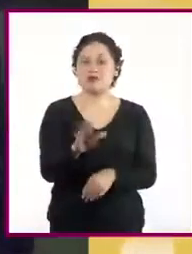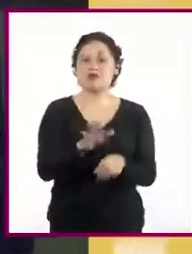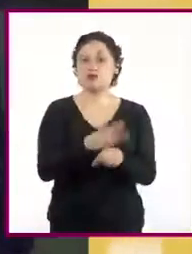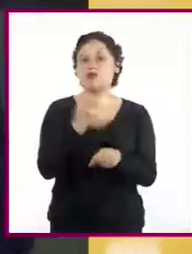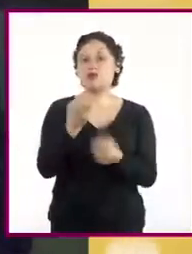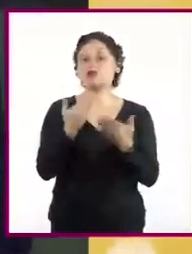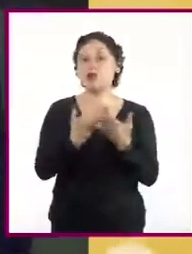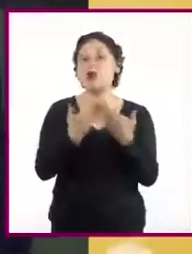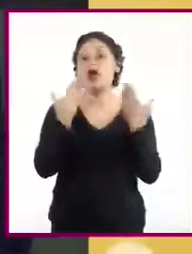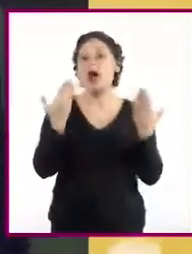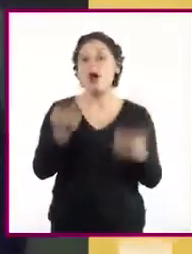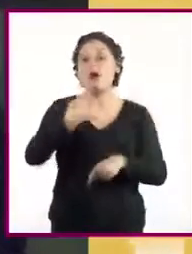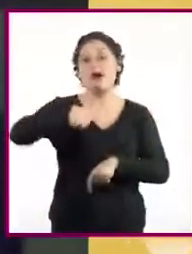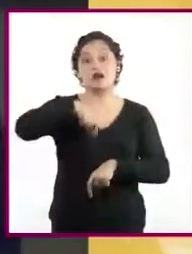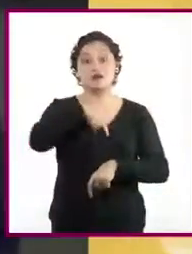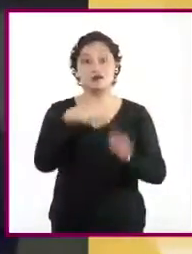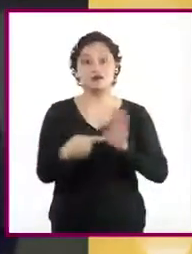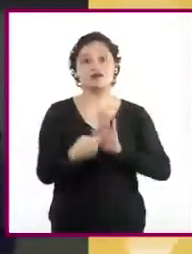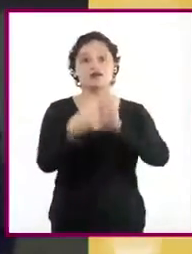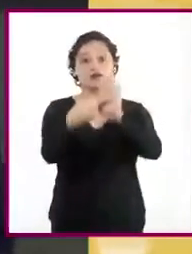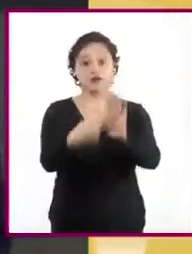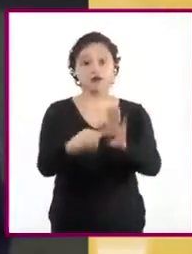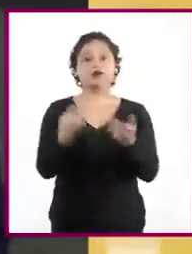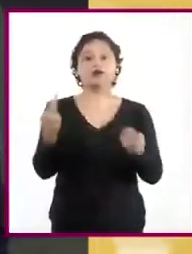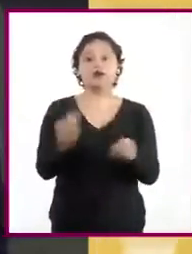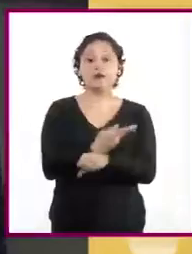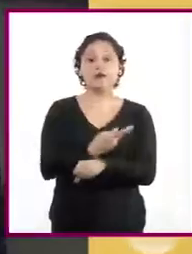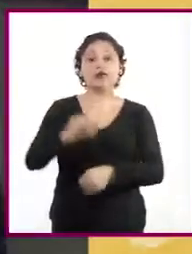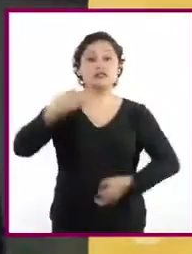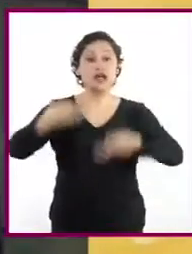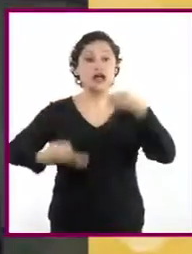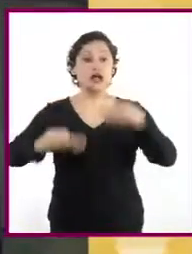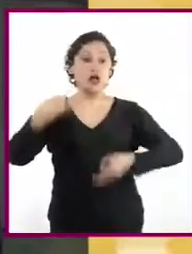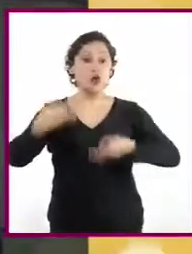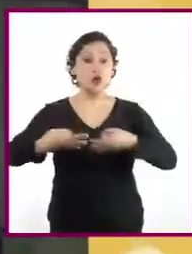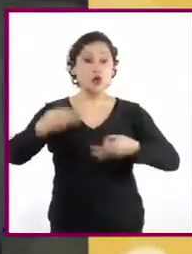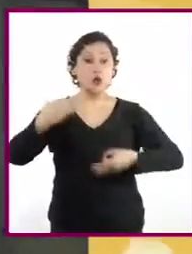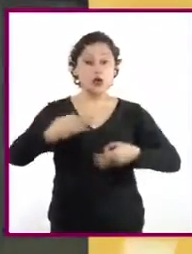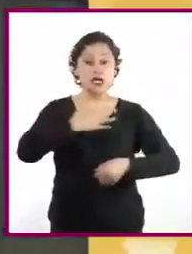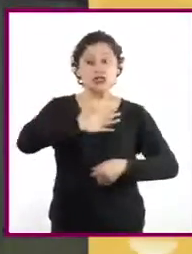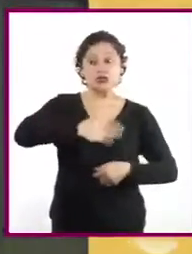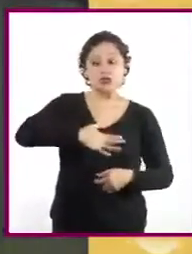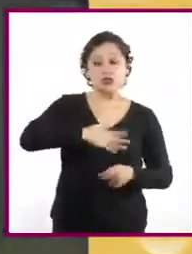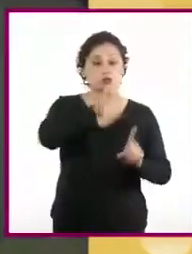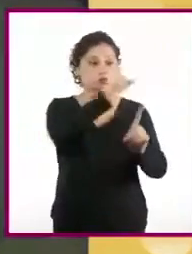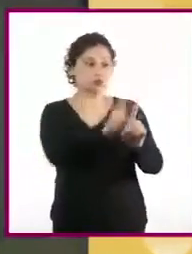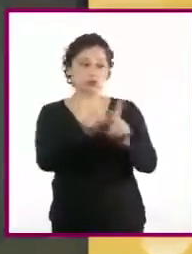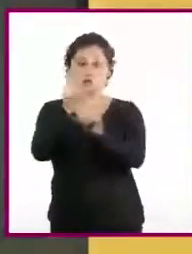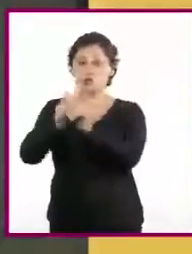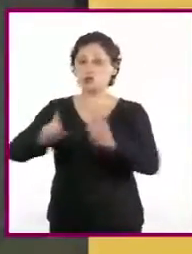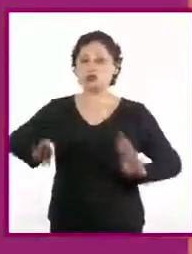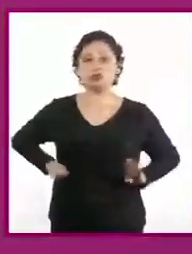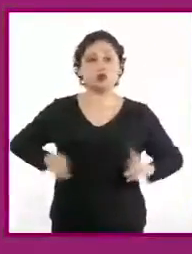programa, hemos visto que para un juez justo no hay diferencia entre condición social ni